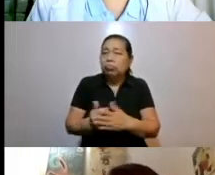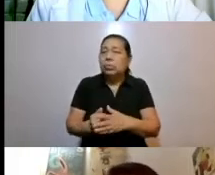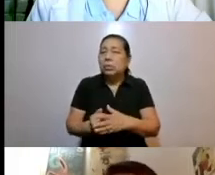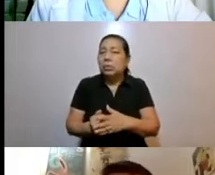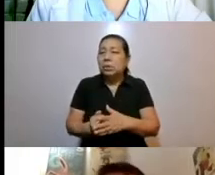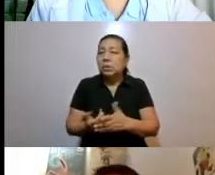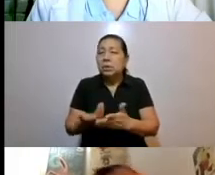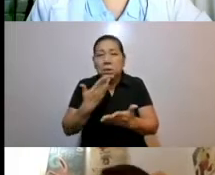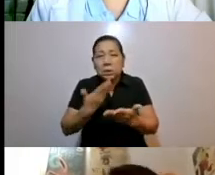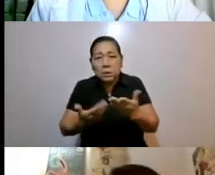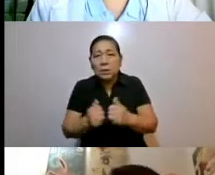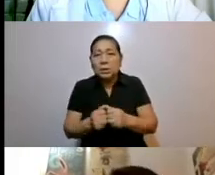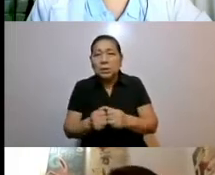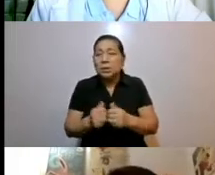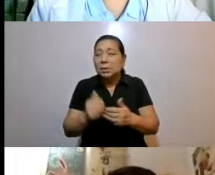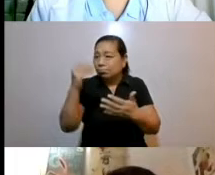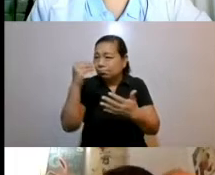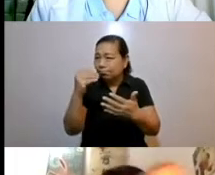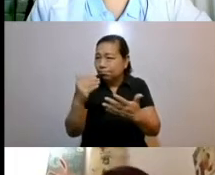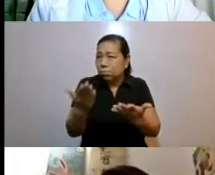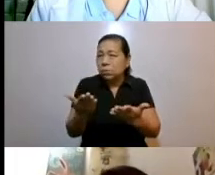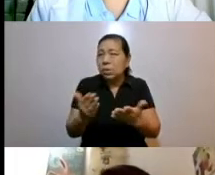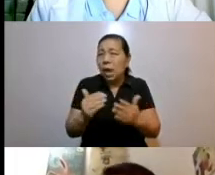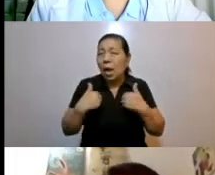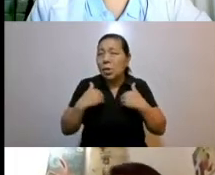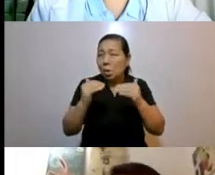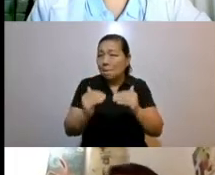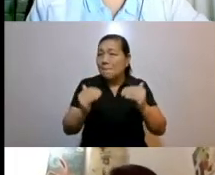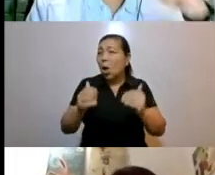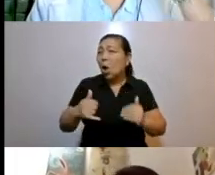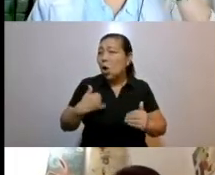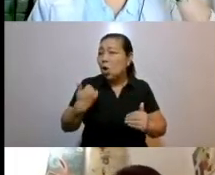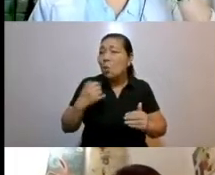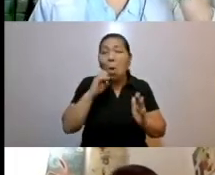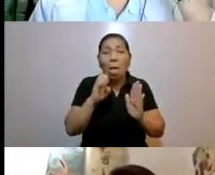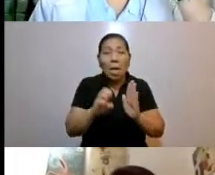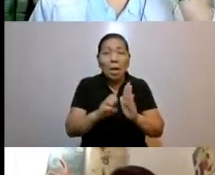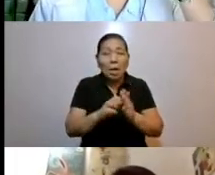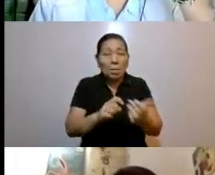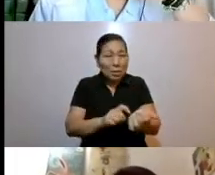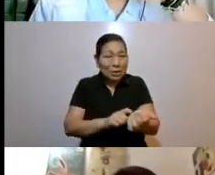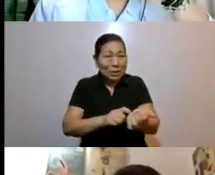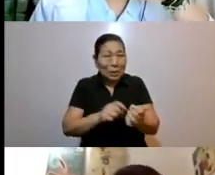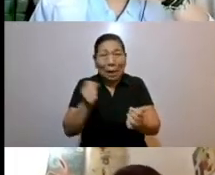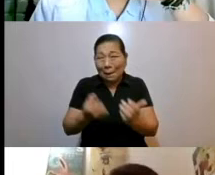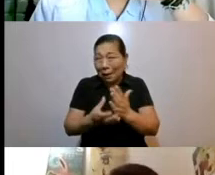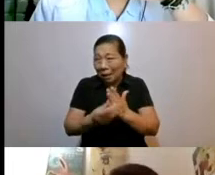el endotelio, ¿no?, clásico de pacientes mayores, pero que los jóvenes, por ejemplo, con colesterol elevado,